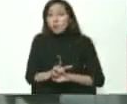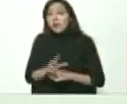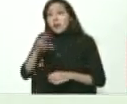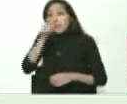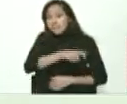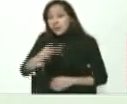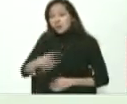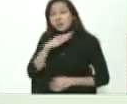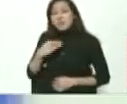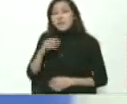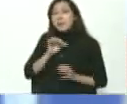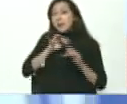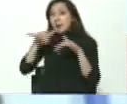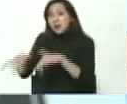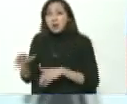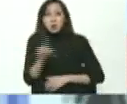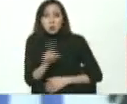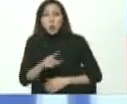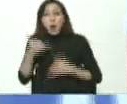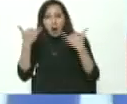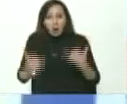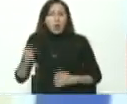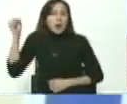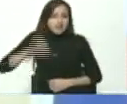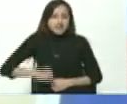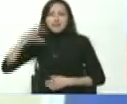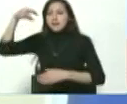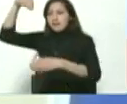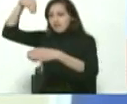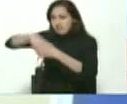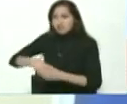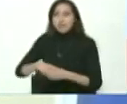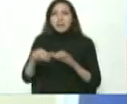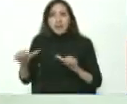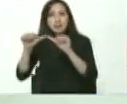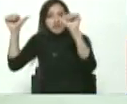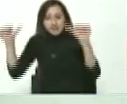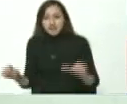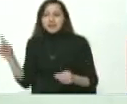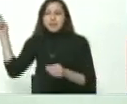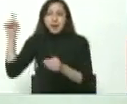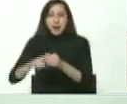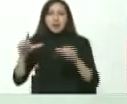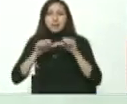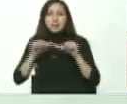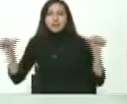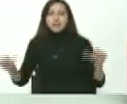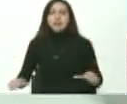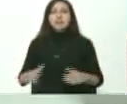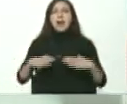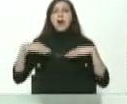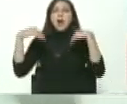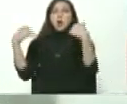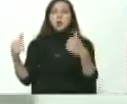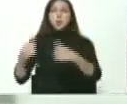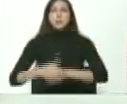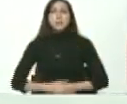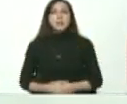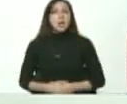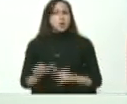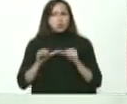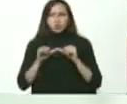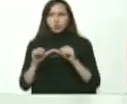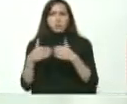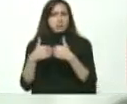ser de la lista de los hospitales COVID del Sistema Público Nacional de Salud. Y adicionalmente va a seguir